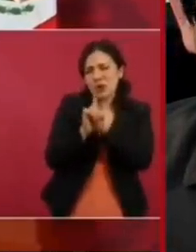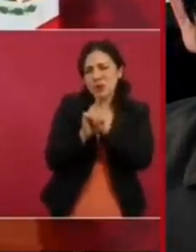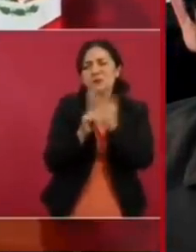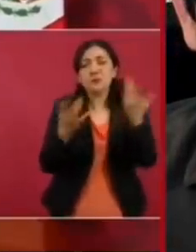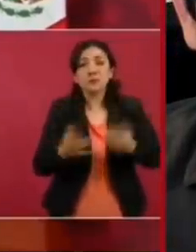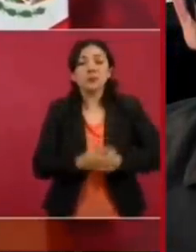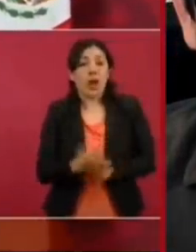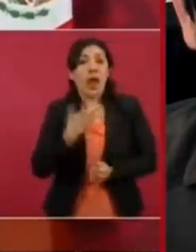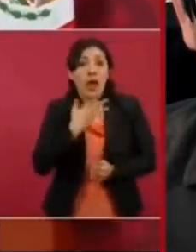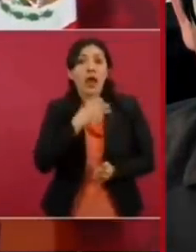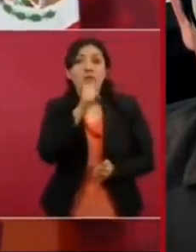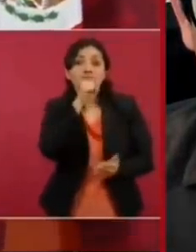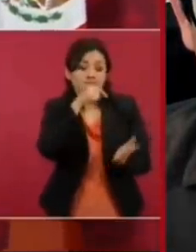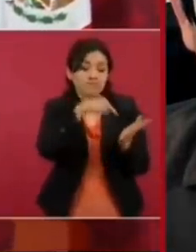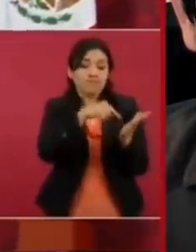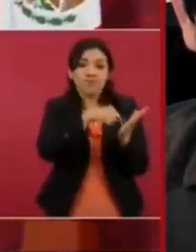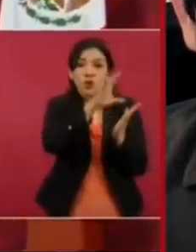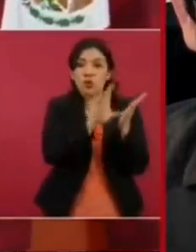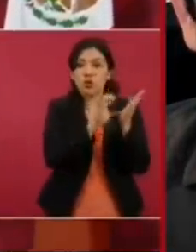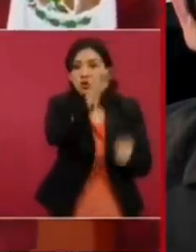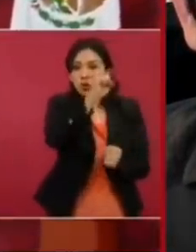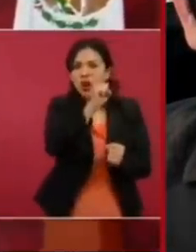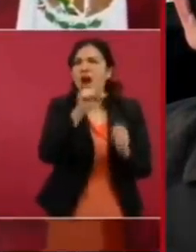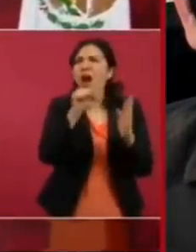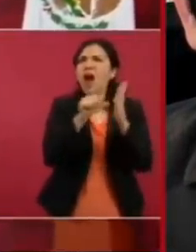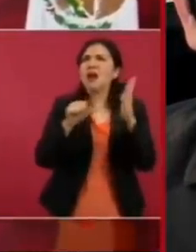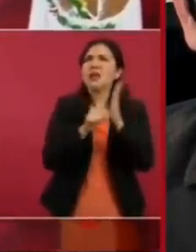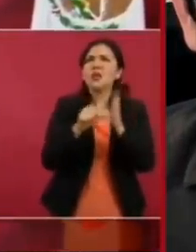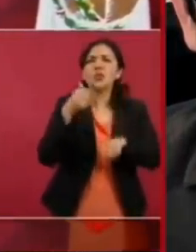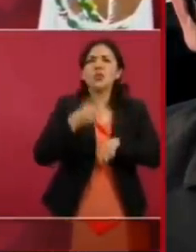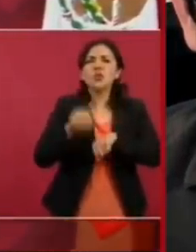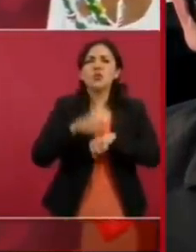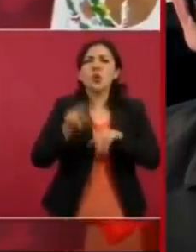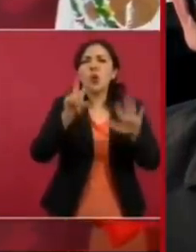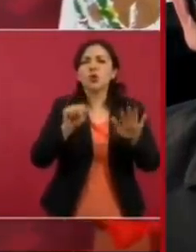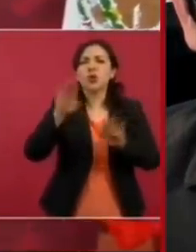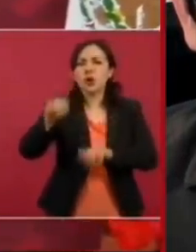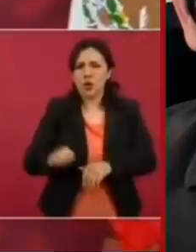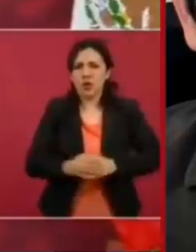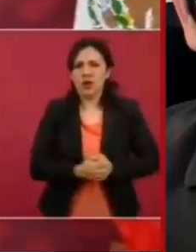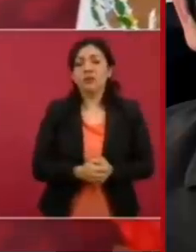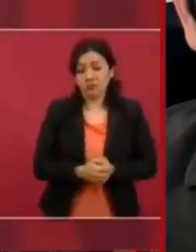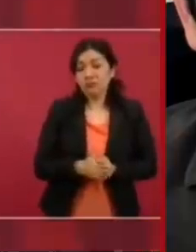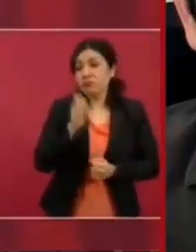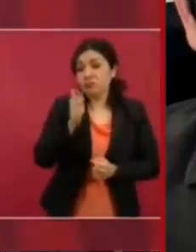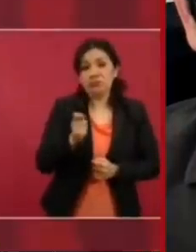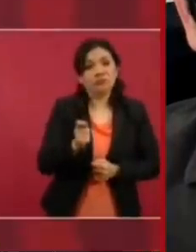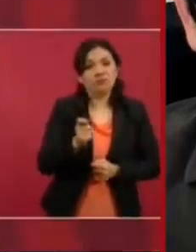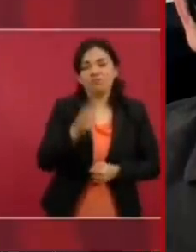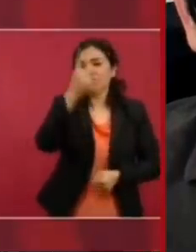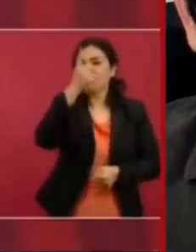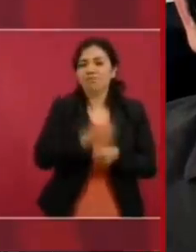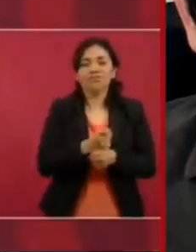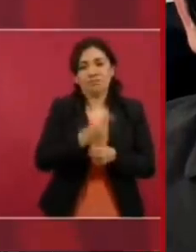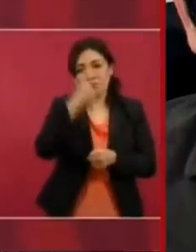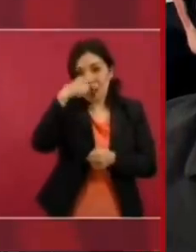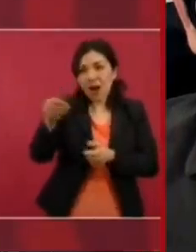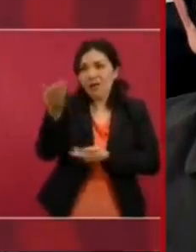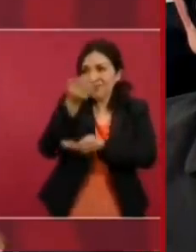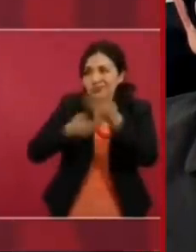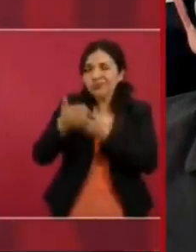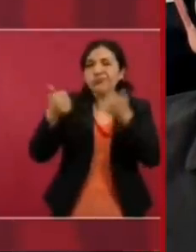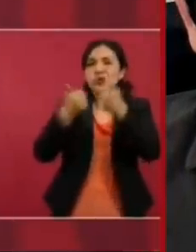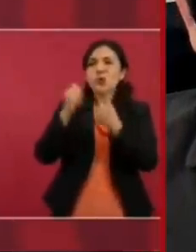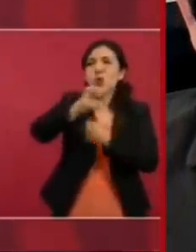está en nuestra constitución en el artículo 89 es un principio de política exterior